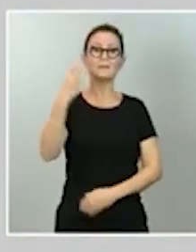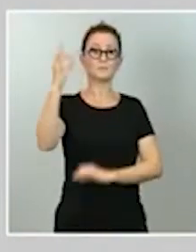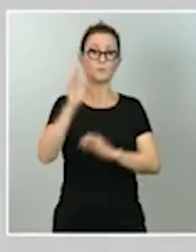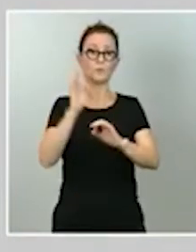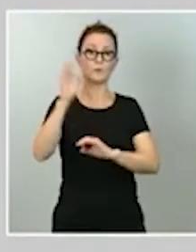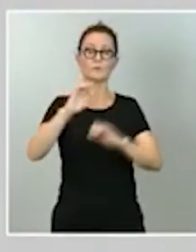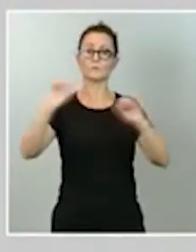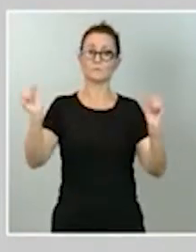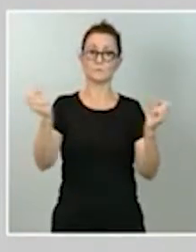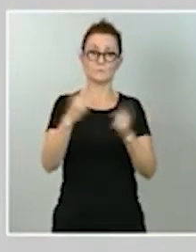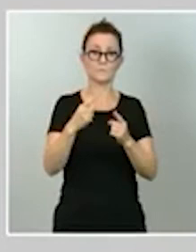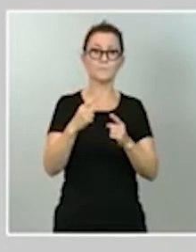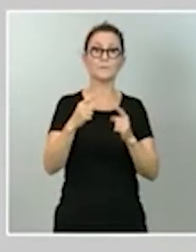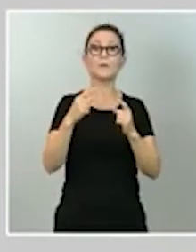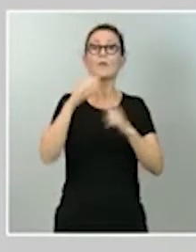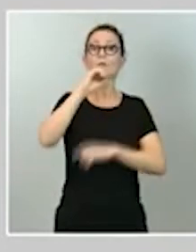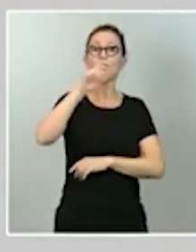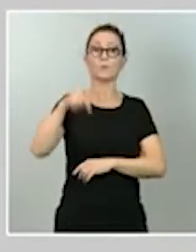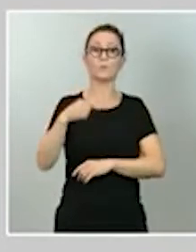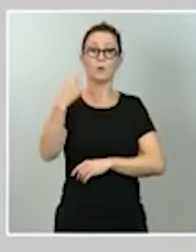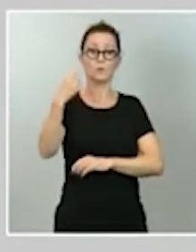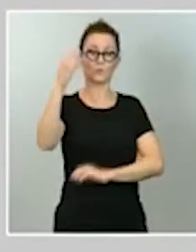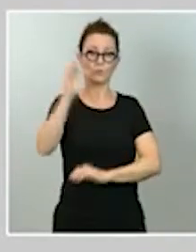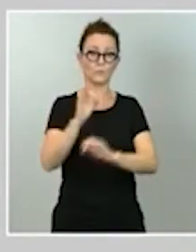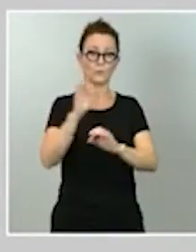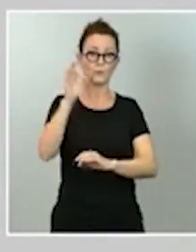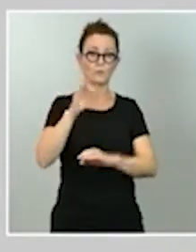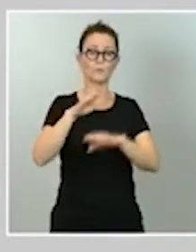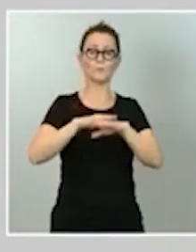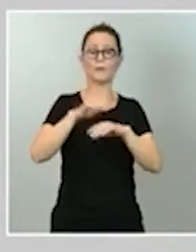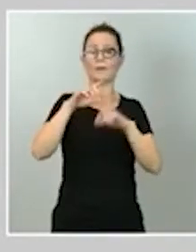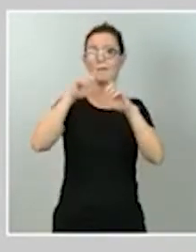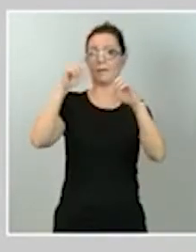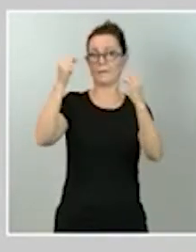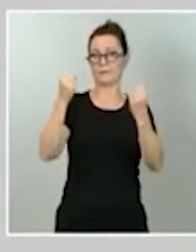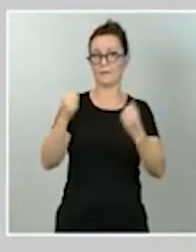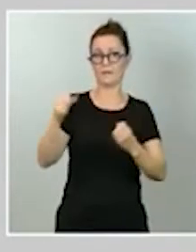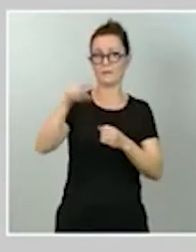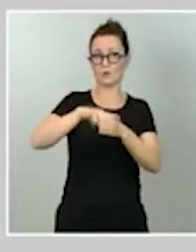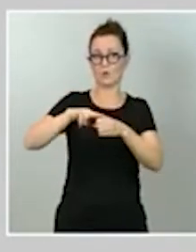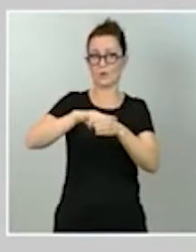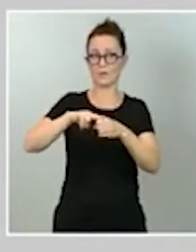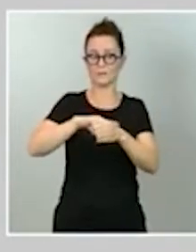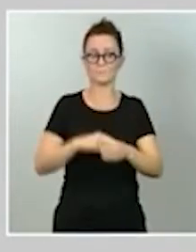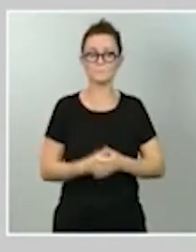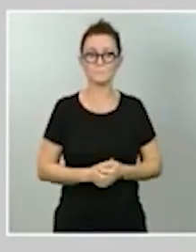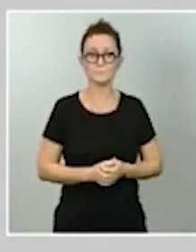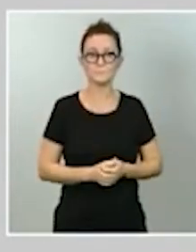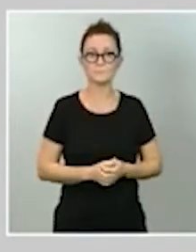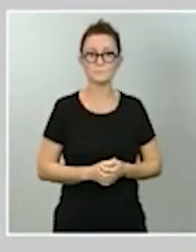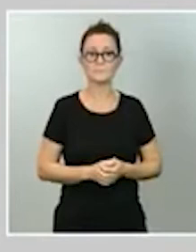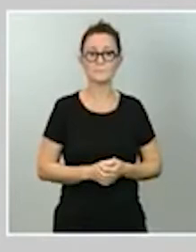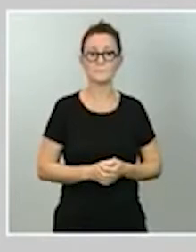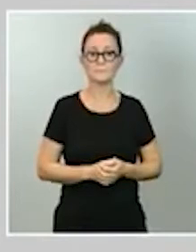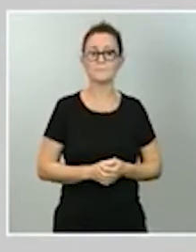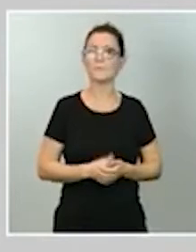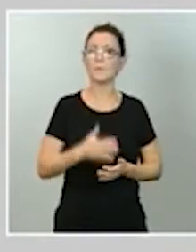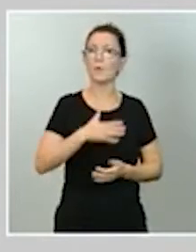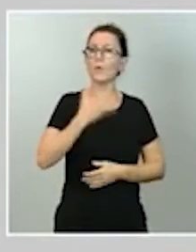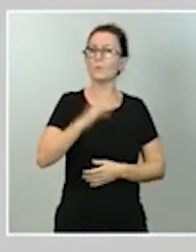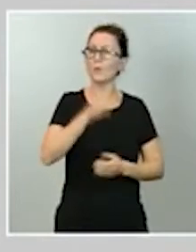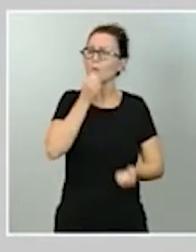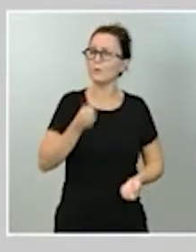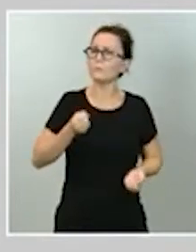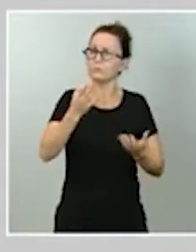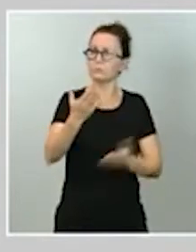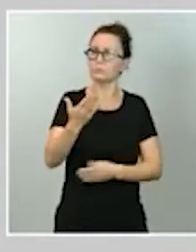y un 0,1 por ciento para las entidades locales sin embargo puede anunciarlo y así se incorporará en el